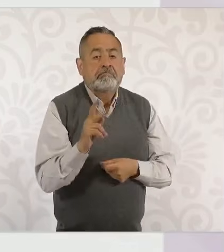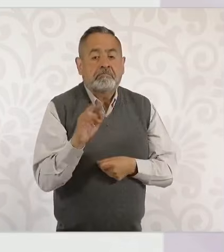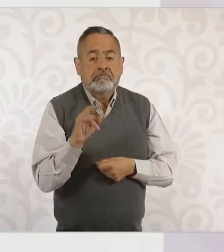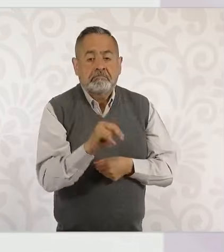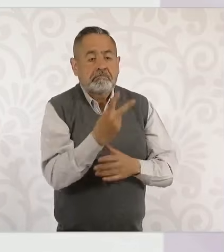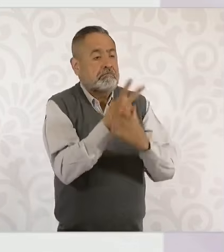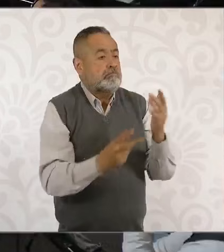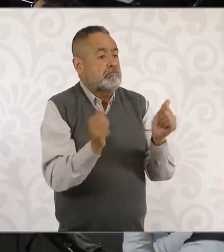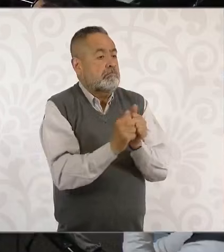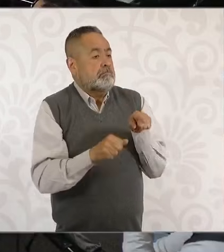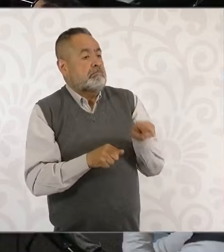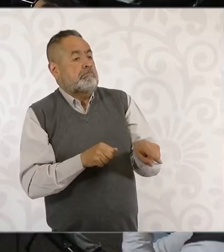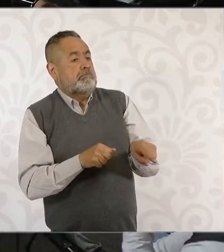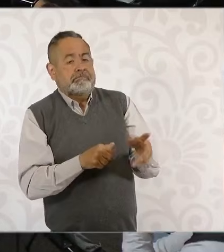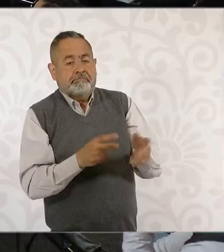Y ahora ellos…